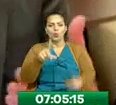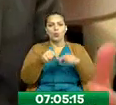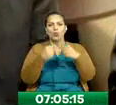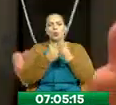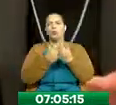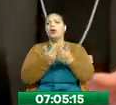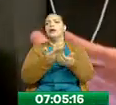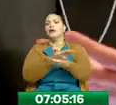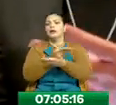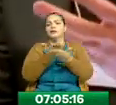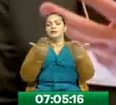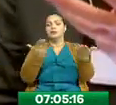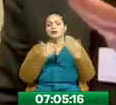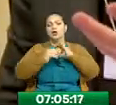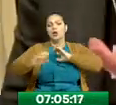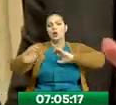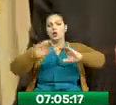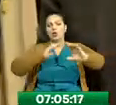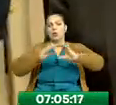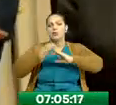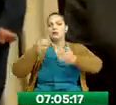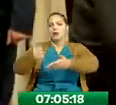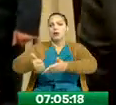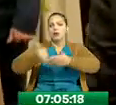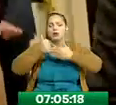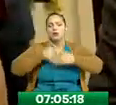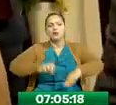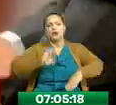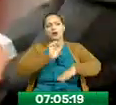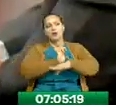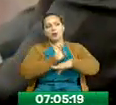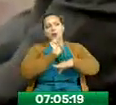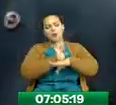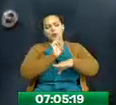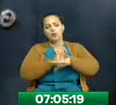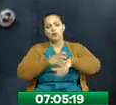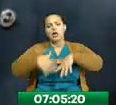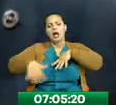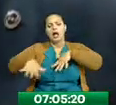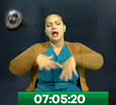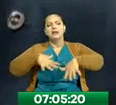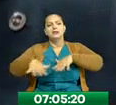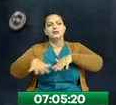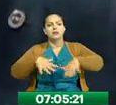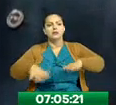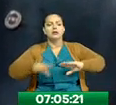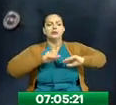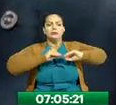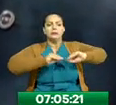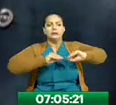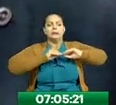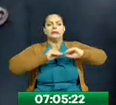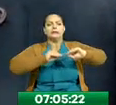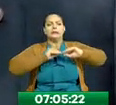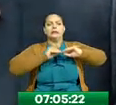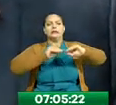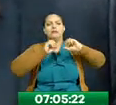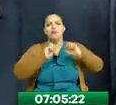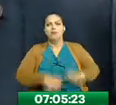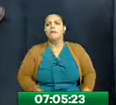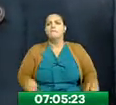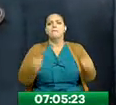brindar asesoría a Ecuador con el fin de atraer a grandes compañías que están animadas a invertir más y